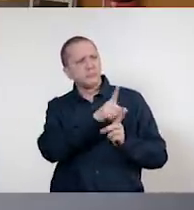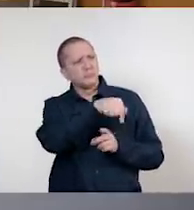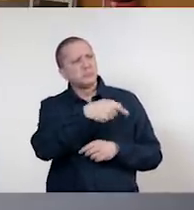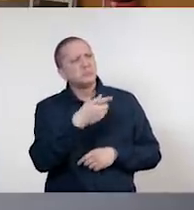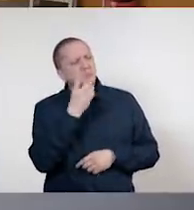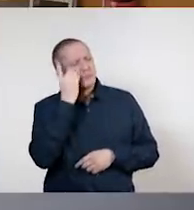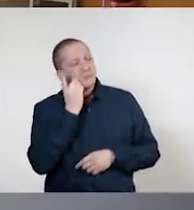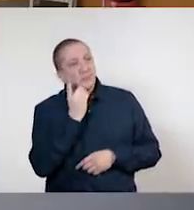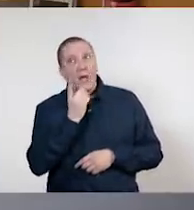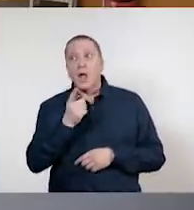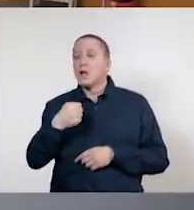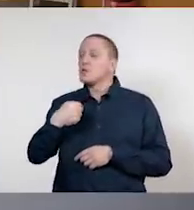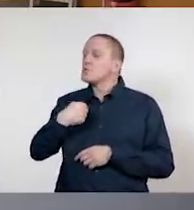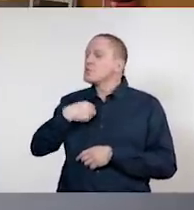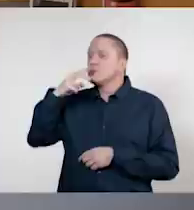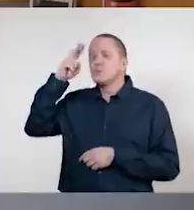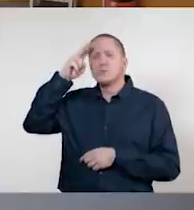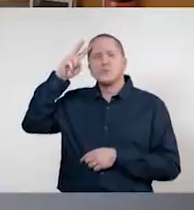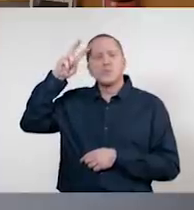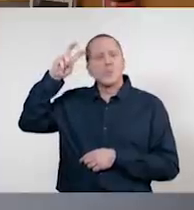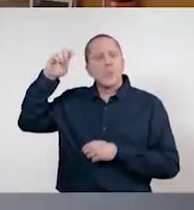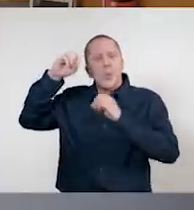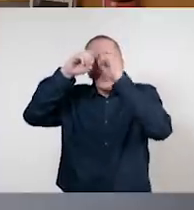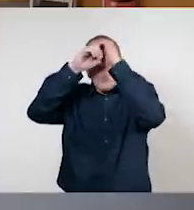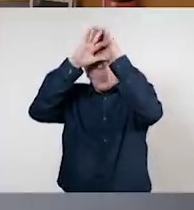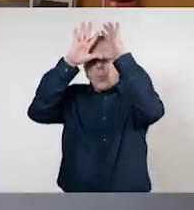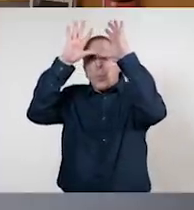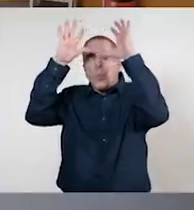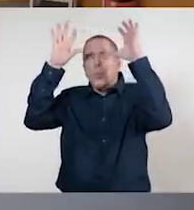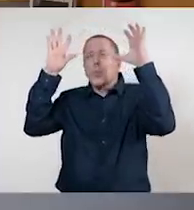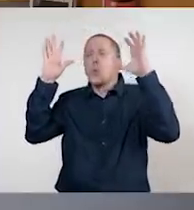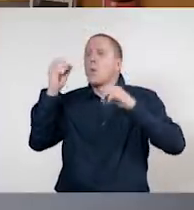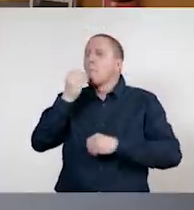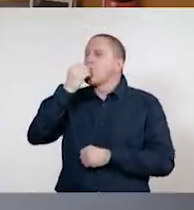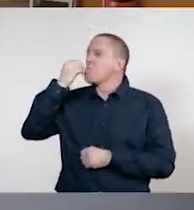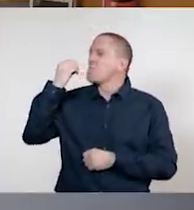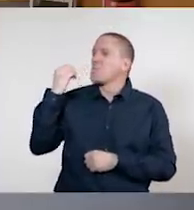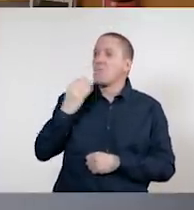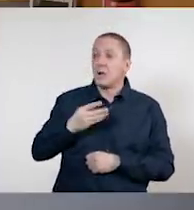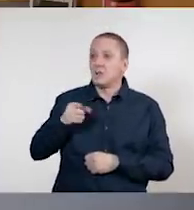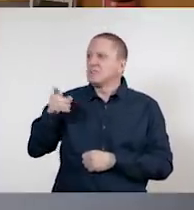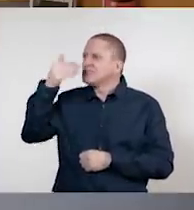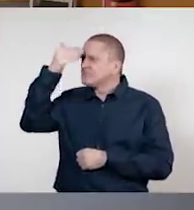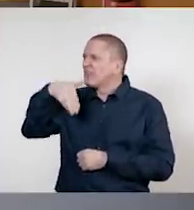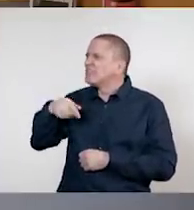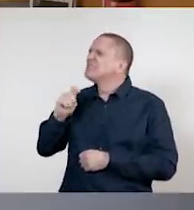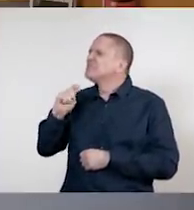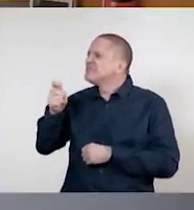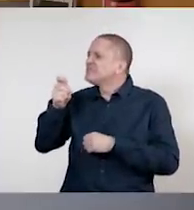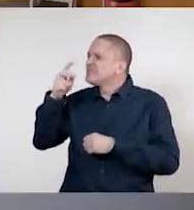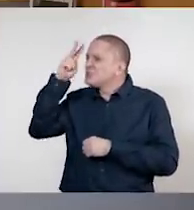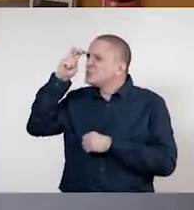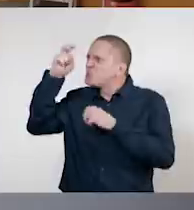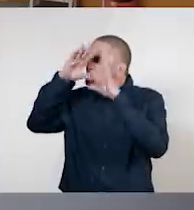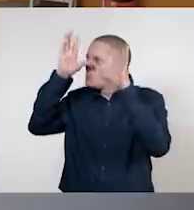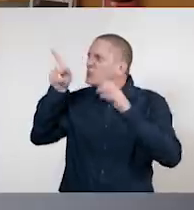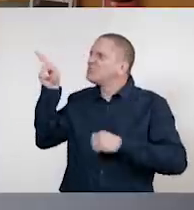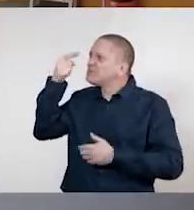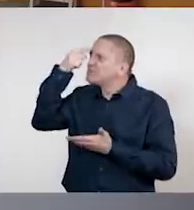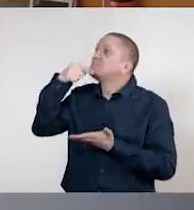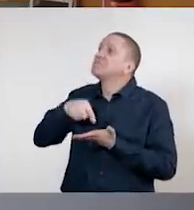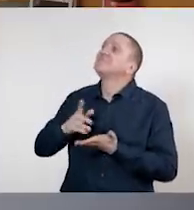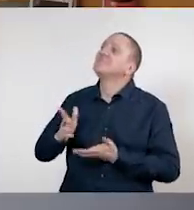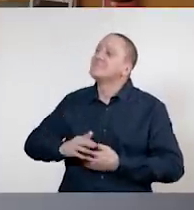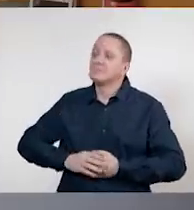soñaste? Y el sapo les dijo que había tenido un sueño maravilloso. ¿Saben qué había soñado? ¿Se